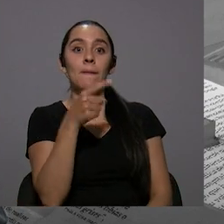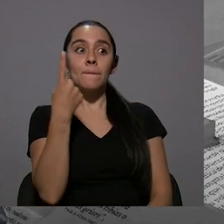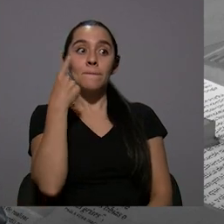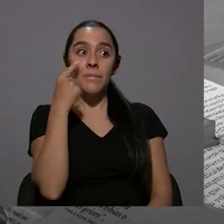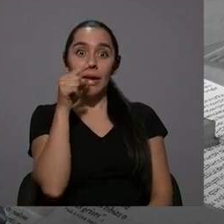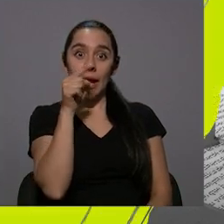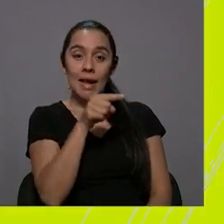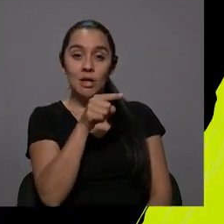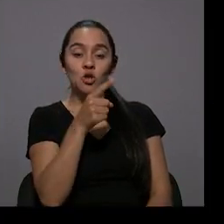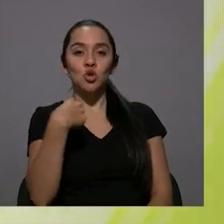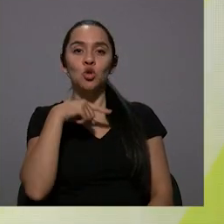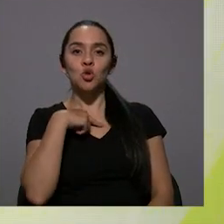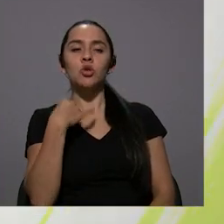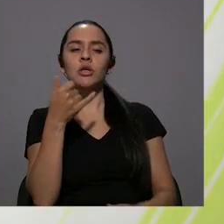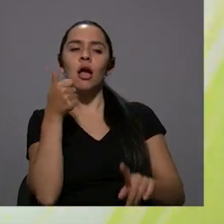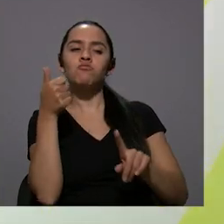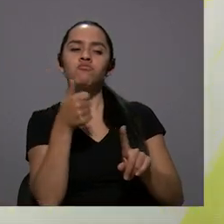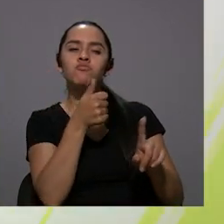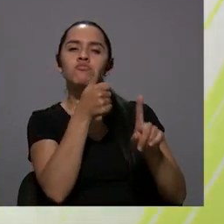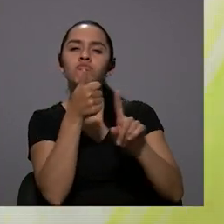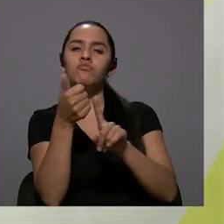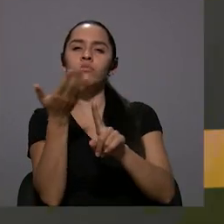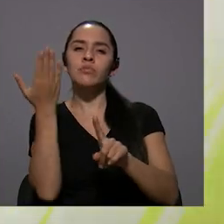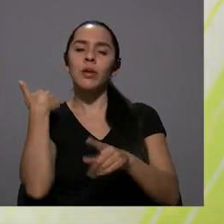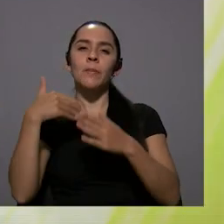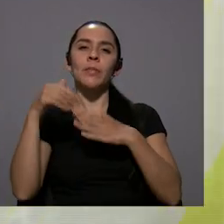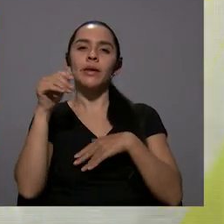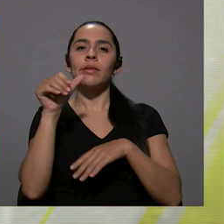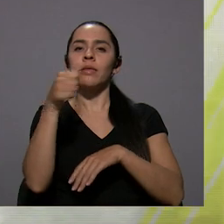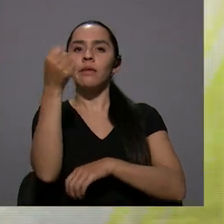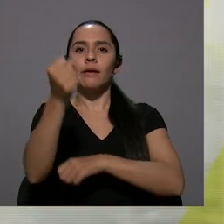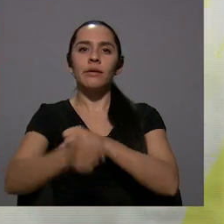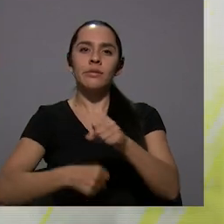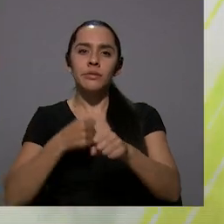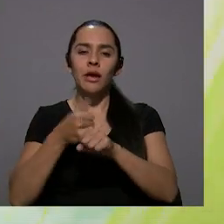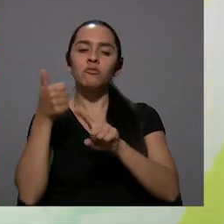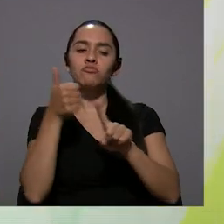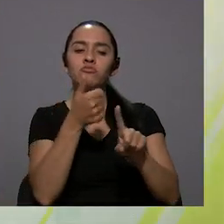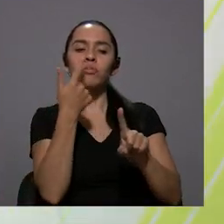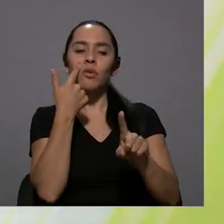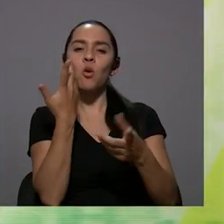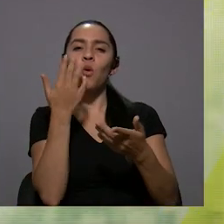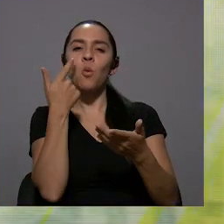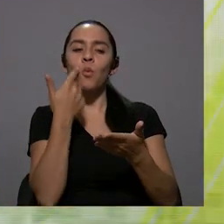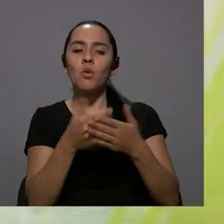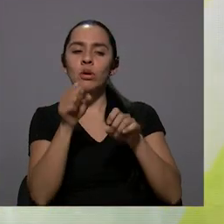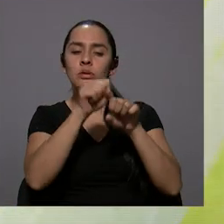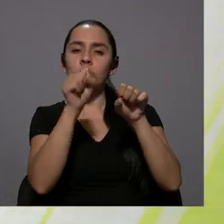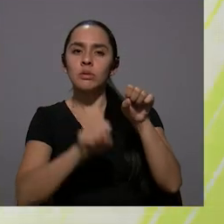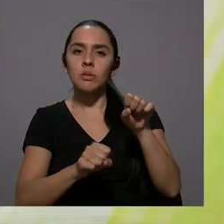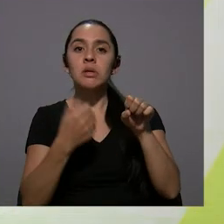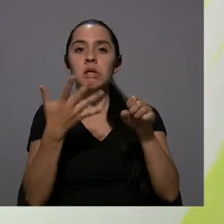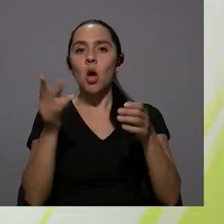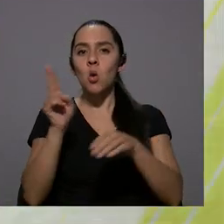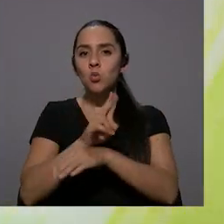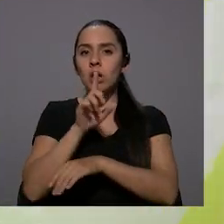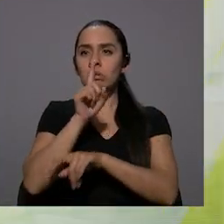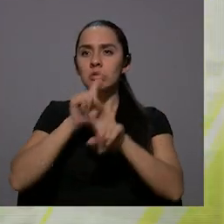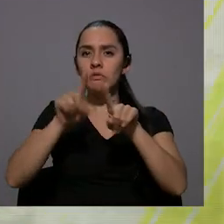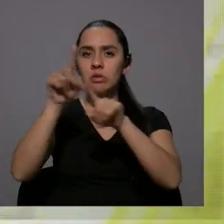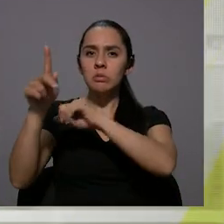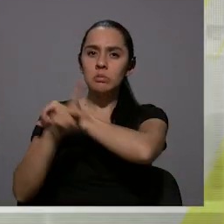que ya le hemos venido siguiendo la pista desde hace más de una década y que ya ha sido usada también con buen suceso en varios